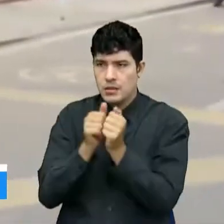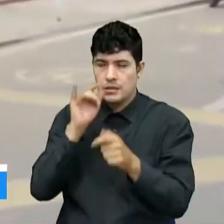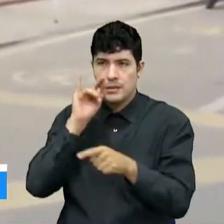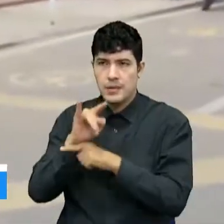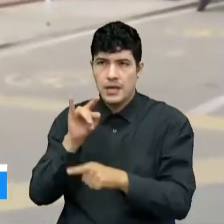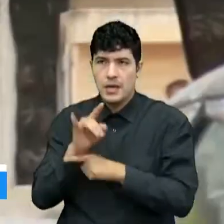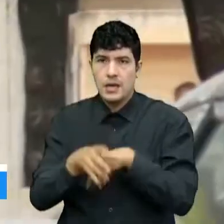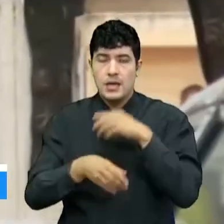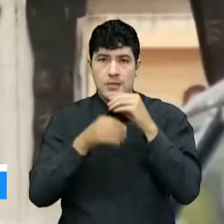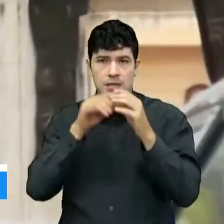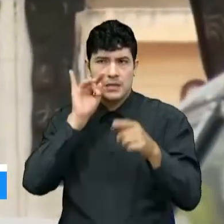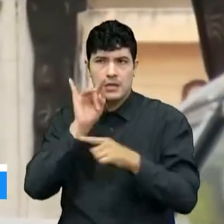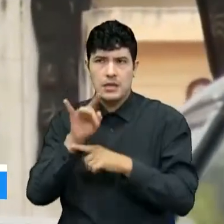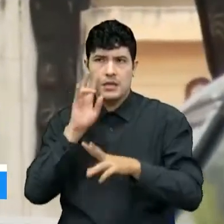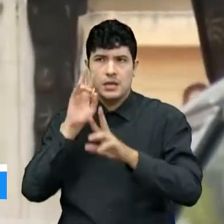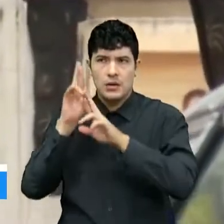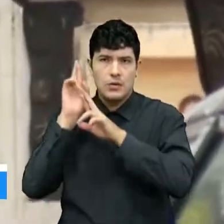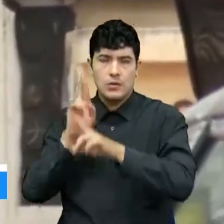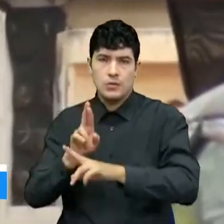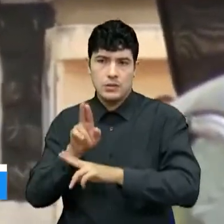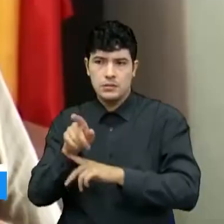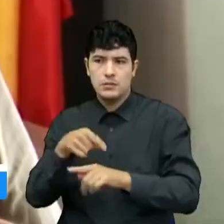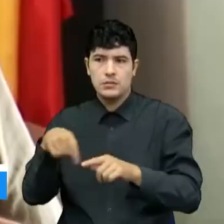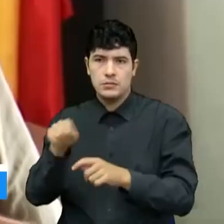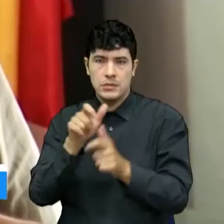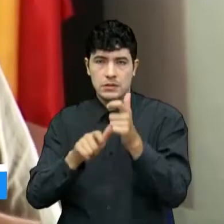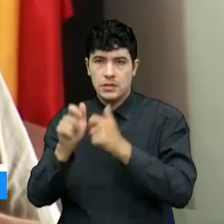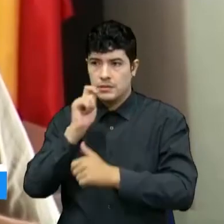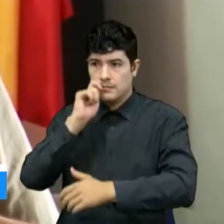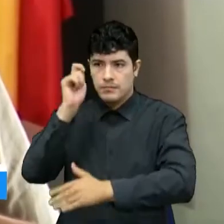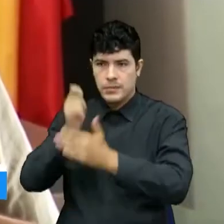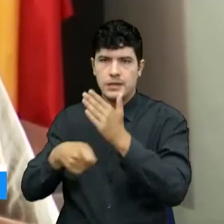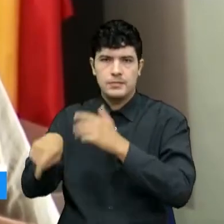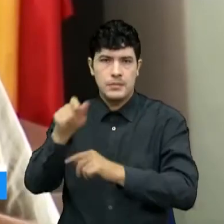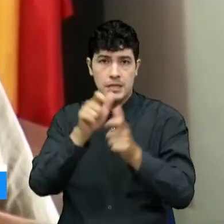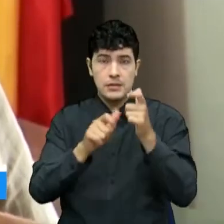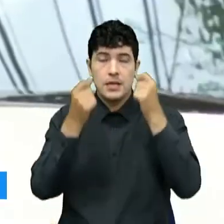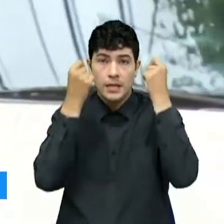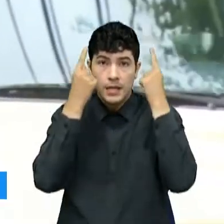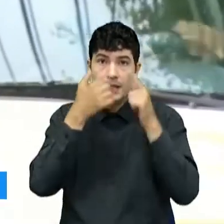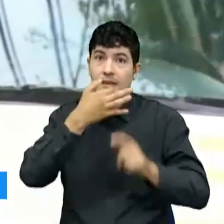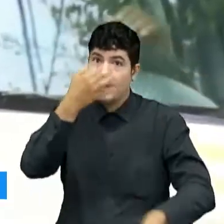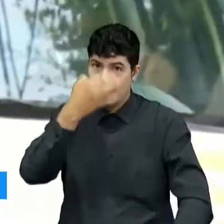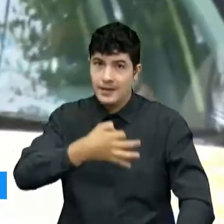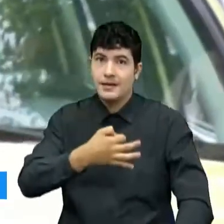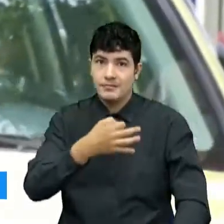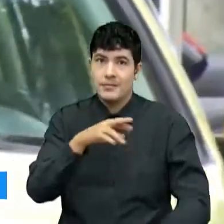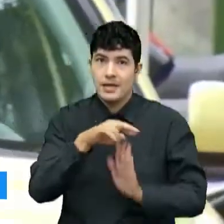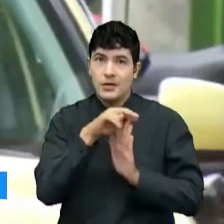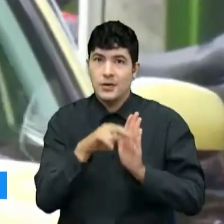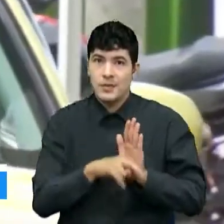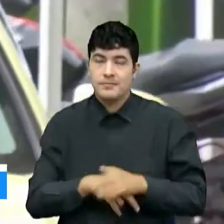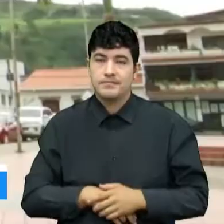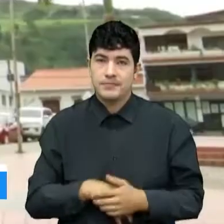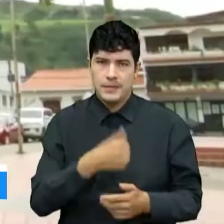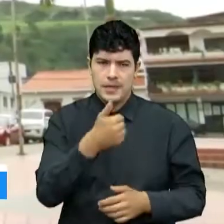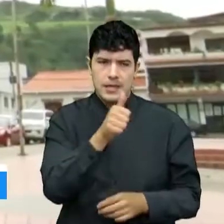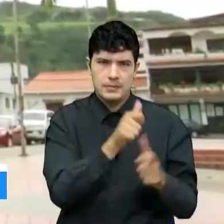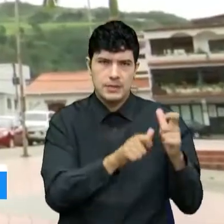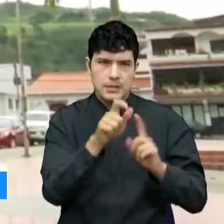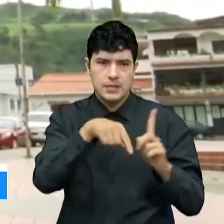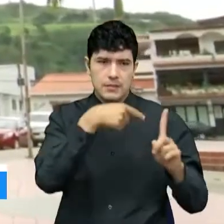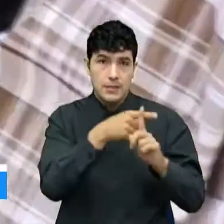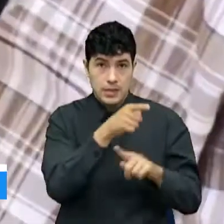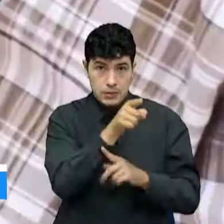hace lo que es el respectivo comparendo para que la gente entienda que las cosas son de verdad de los diez casos de kobe 19 presentados de